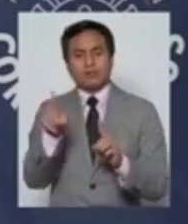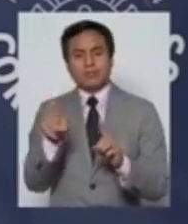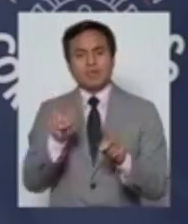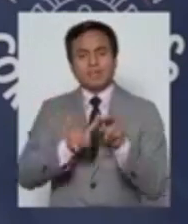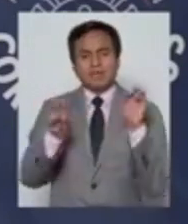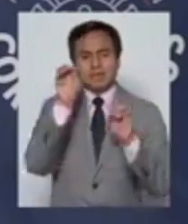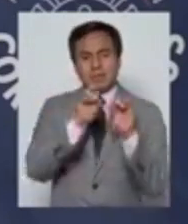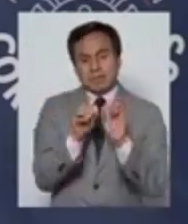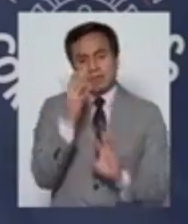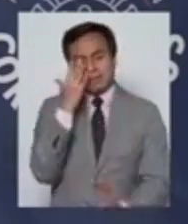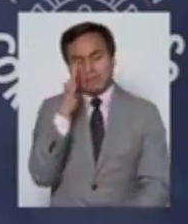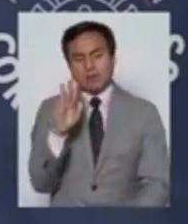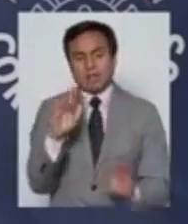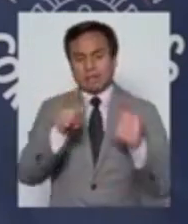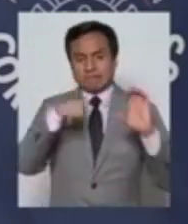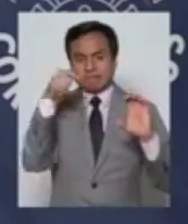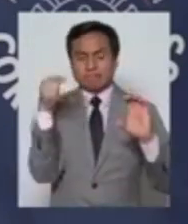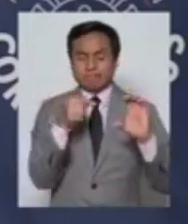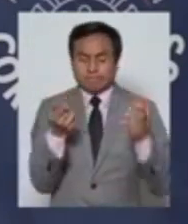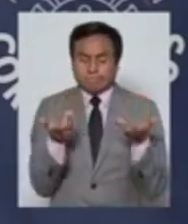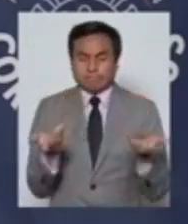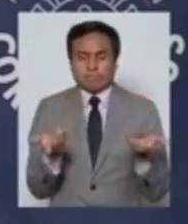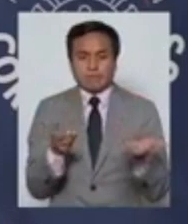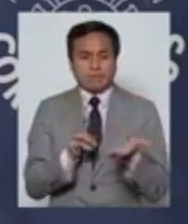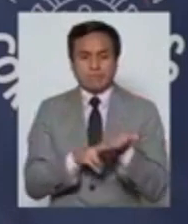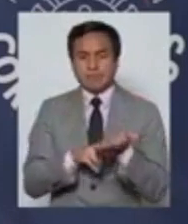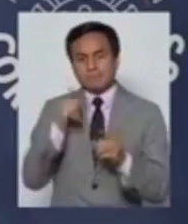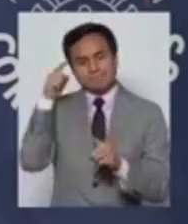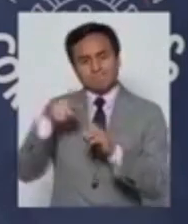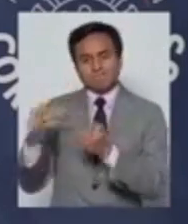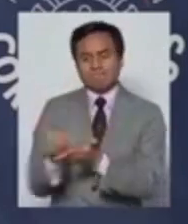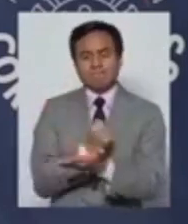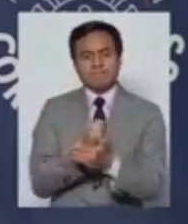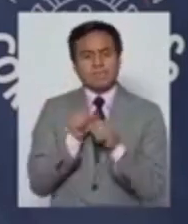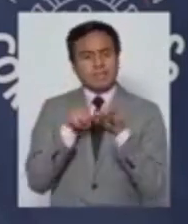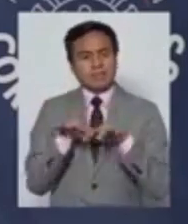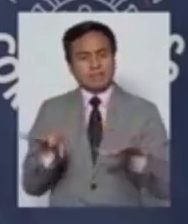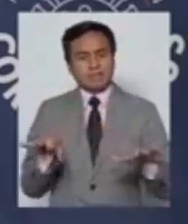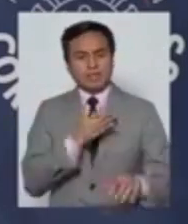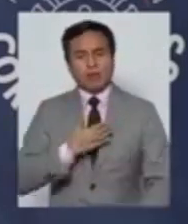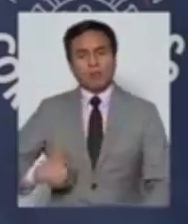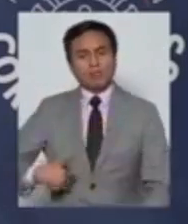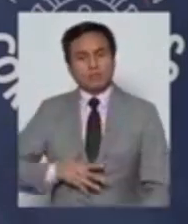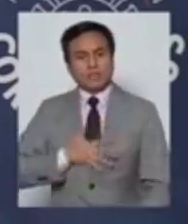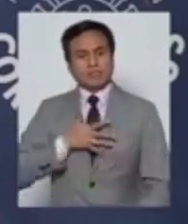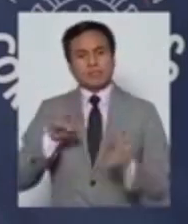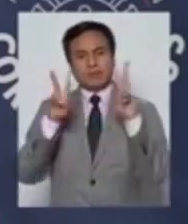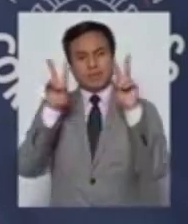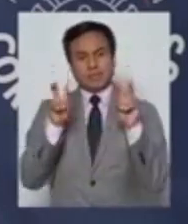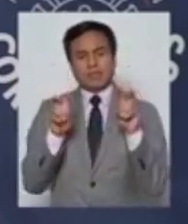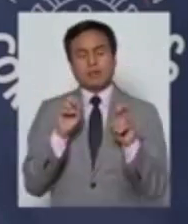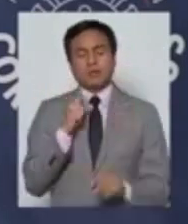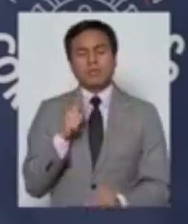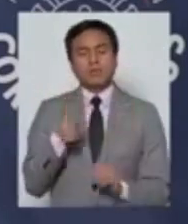lograda, es una pieza que efectivamente no logra transmitir lo que el gobierno siente en esta materia y